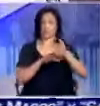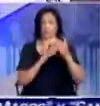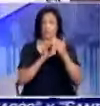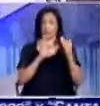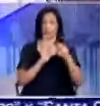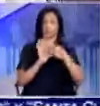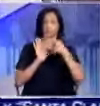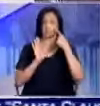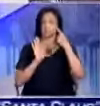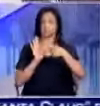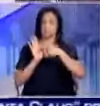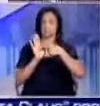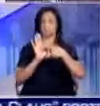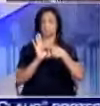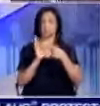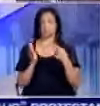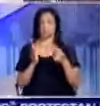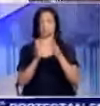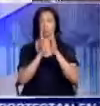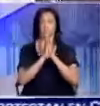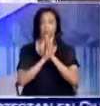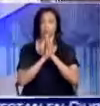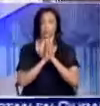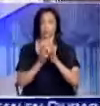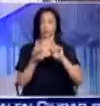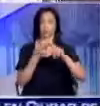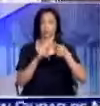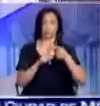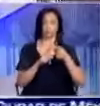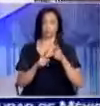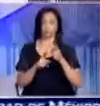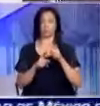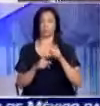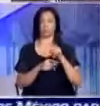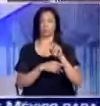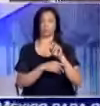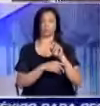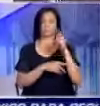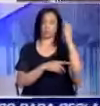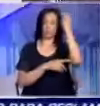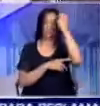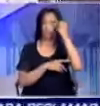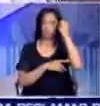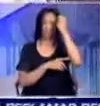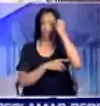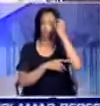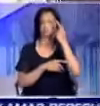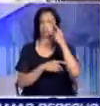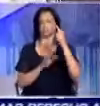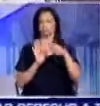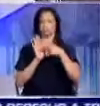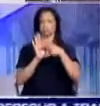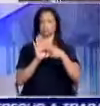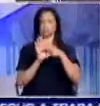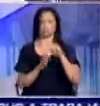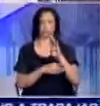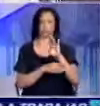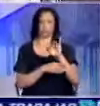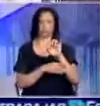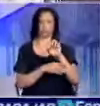primera gráfica que hoy le he solicitado a los amigos de bien teoría les invito a que sigan su